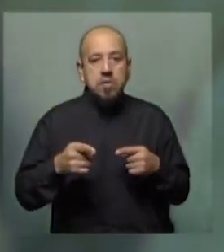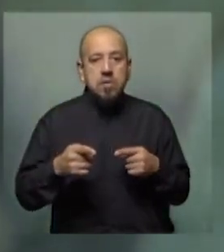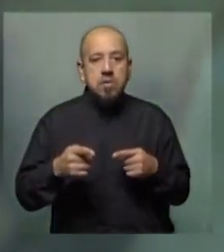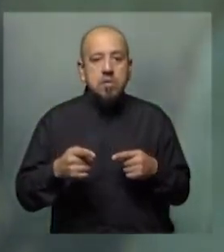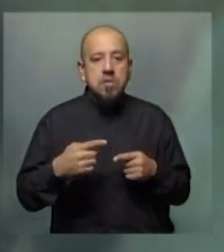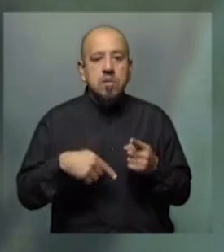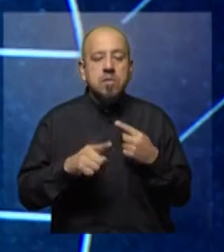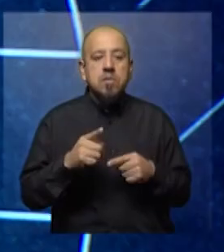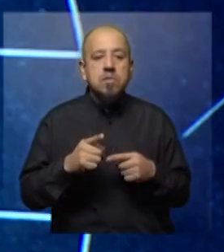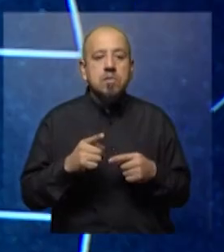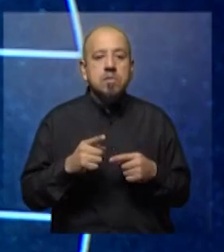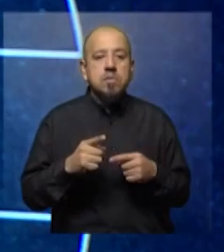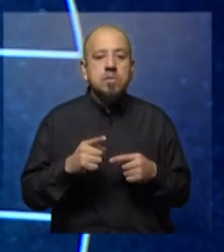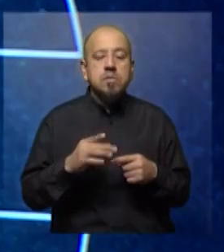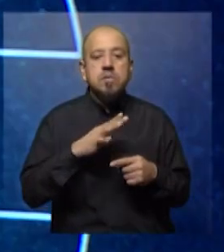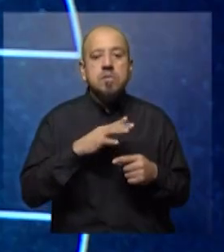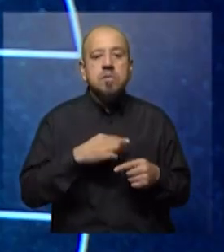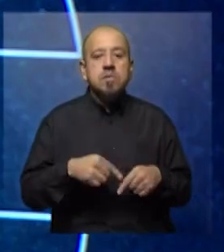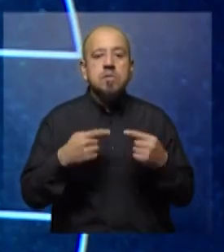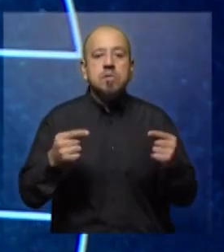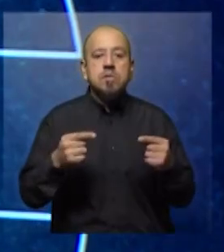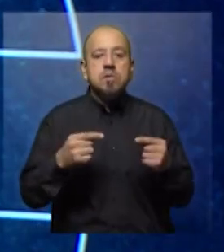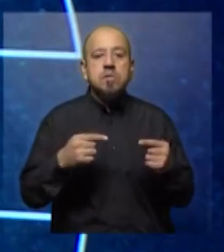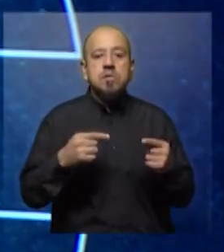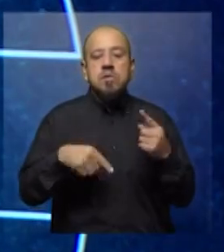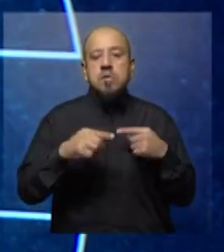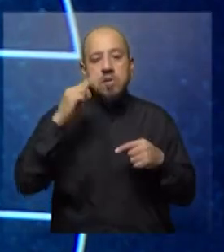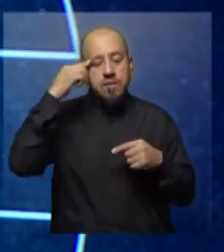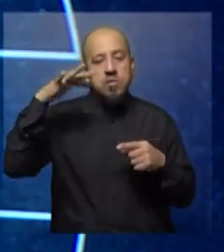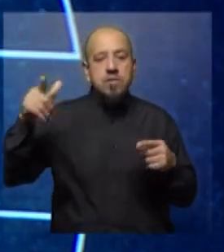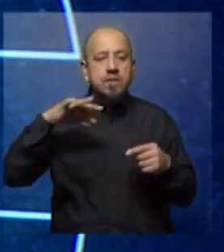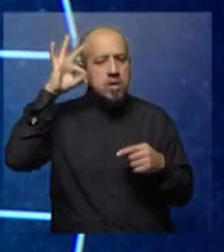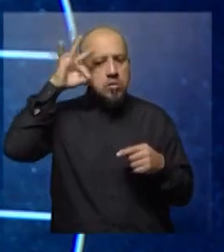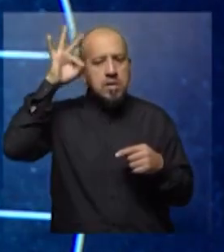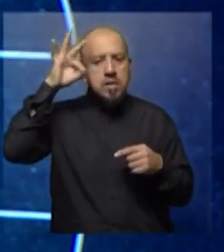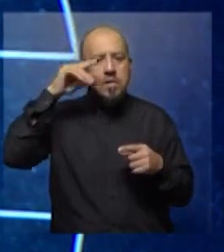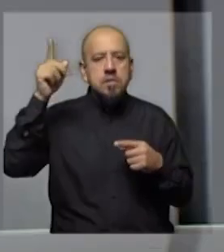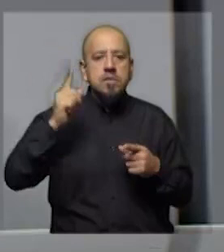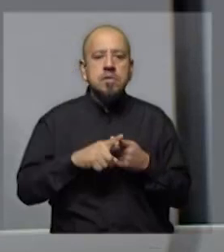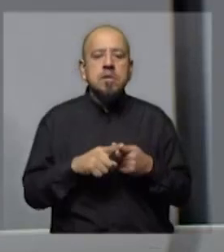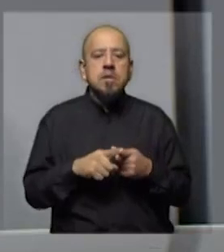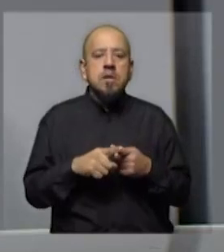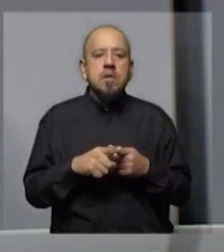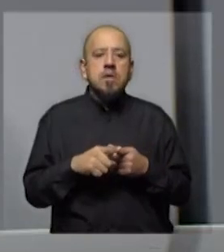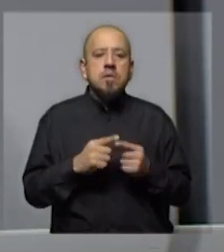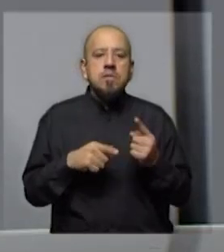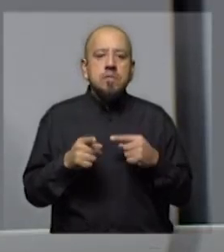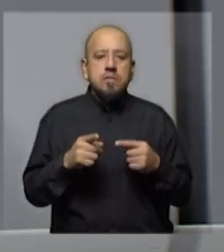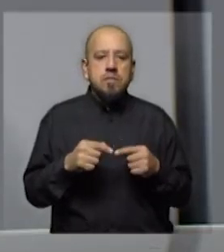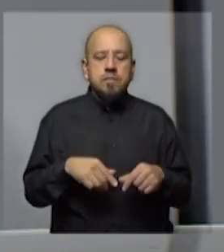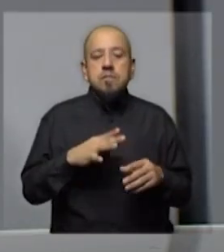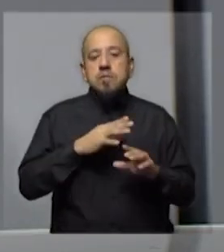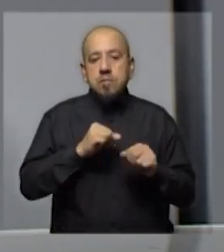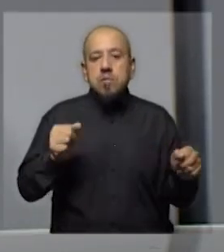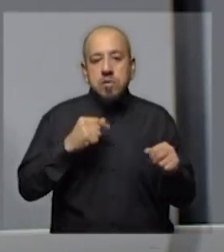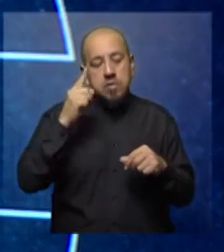tomó tomó elementos filosofía de Stuart Miller de los ingleses esta idea de que el otro siempre puede tener algo de razón